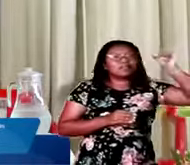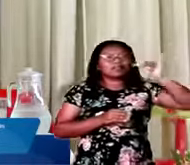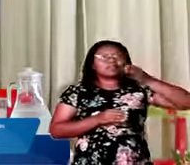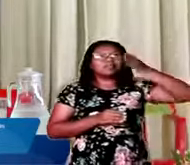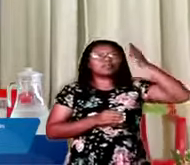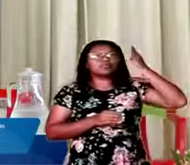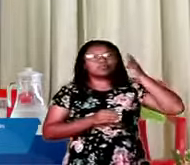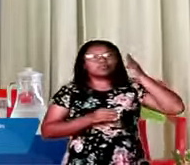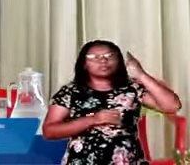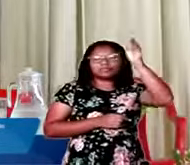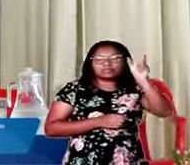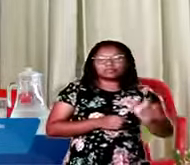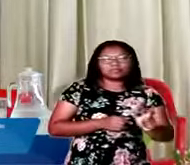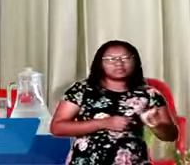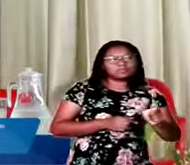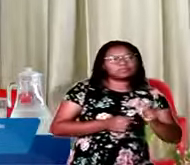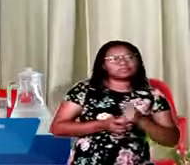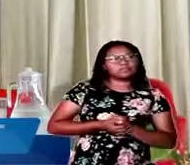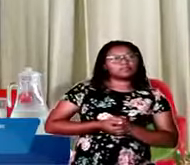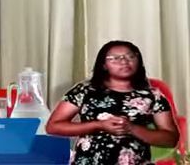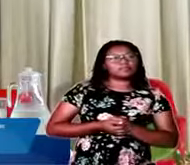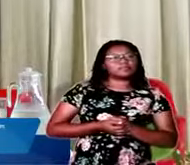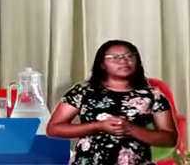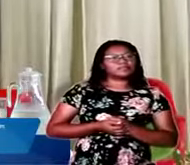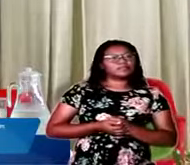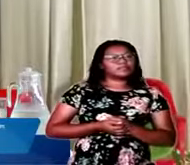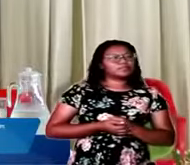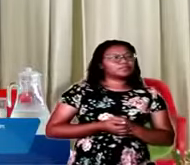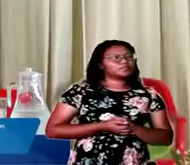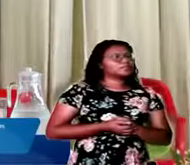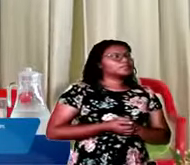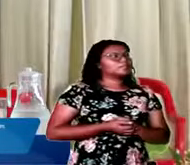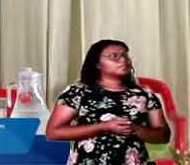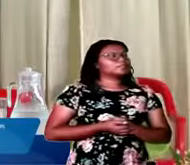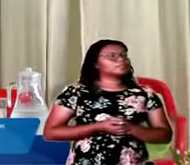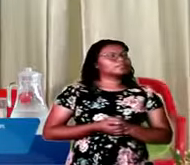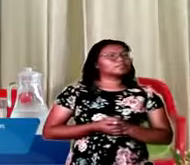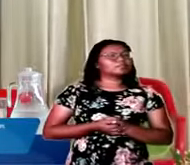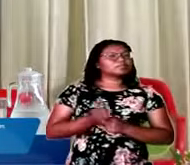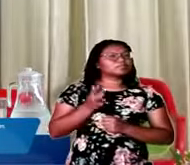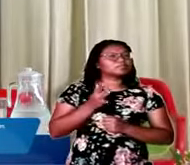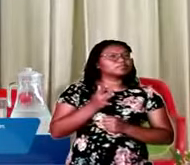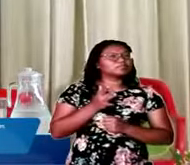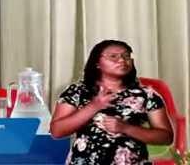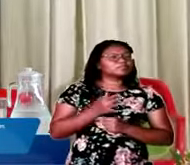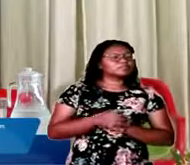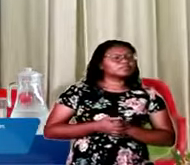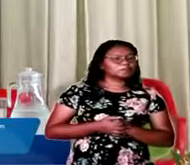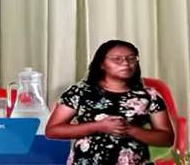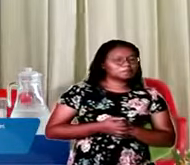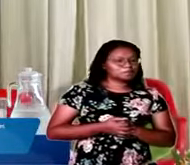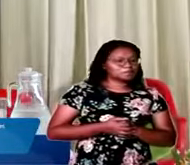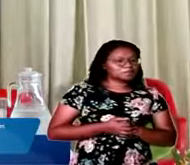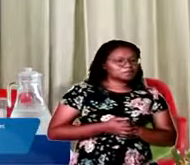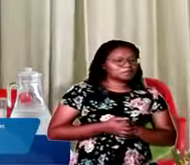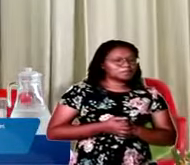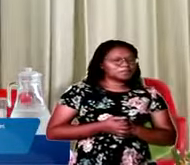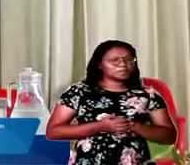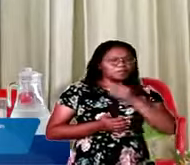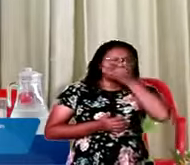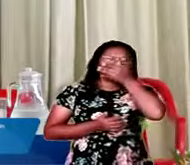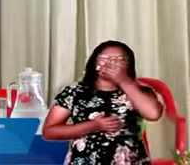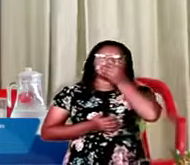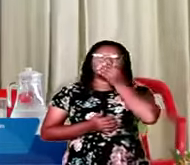a un miserable tirado y sentir repudio por él, mire que él tiene la imagen del